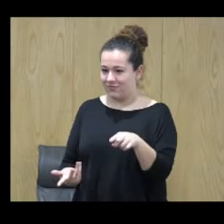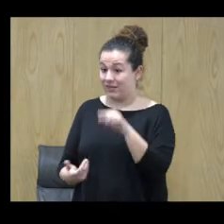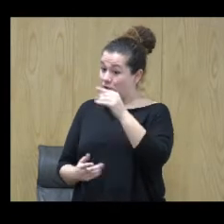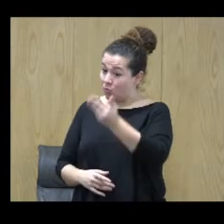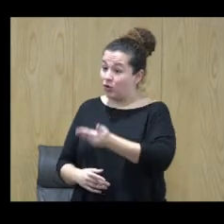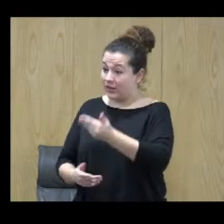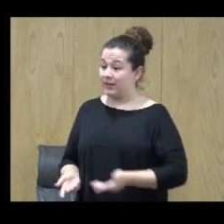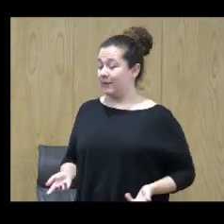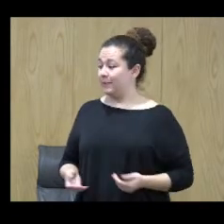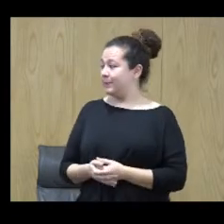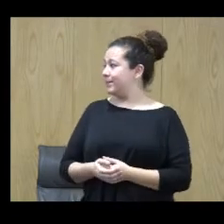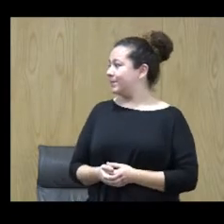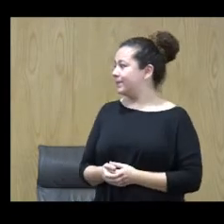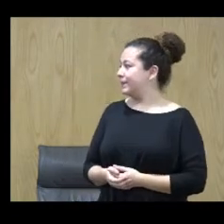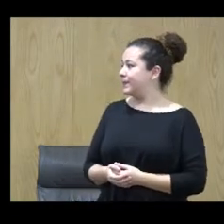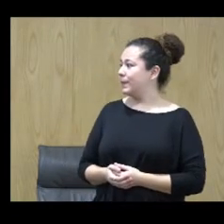investigación.